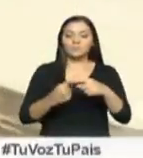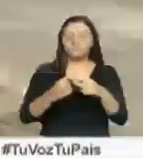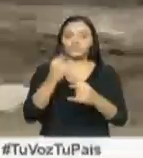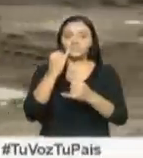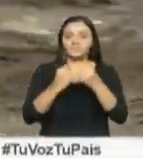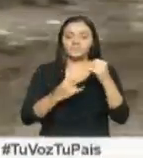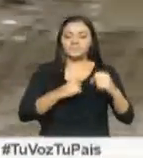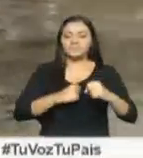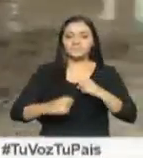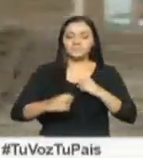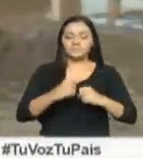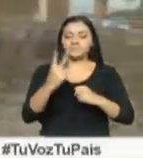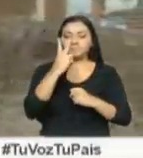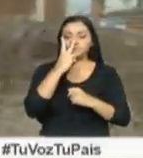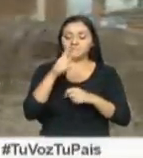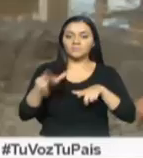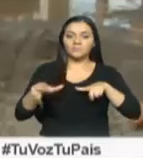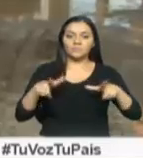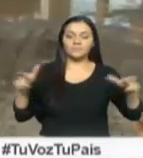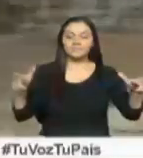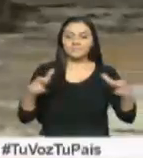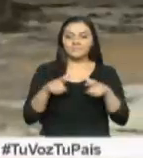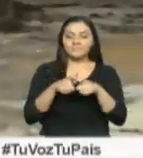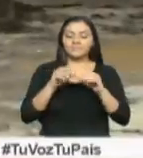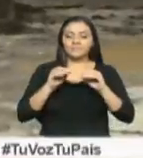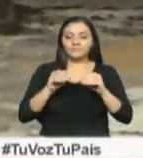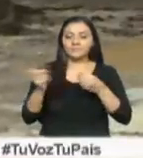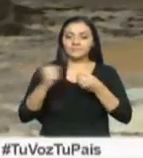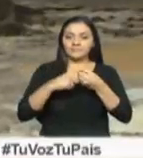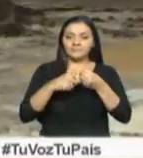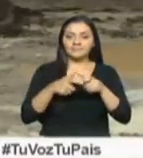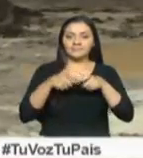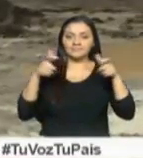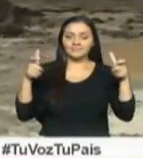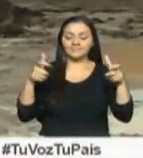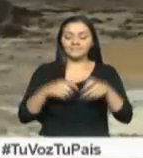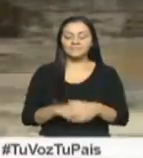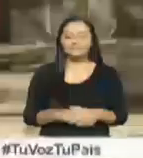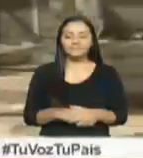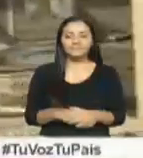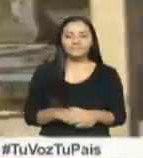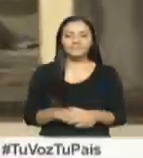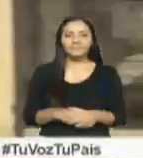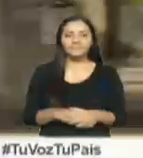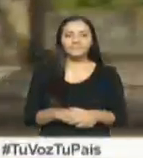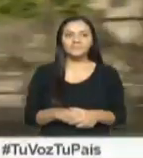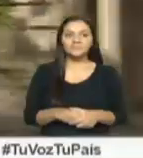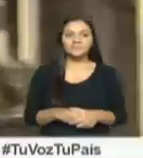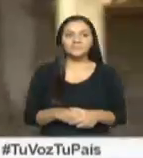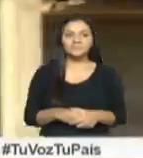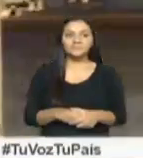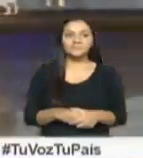y absorberá pequeños establecimientos educativos del cantón. Caterine Morejón, Noticiero Ciudadano.